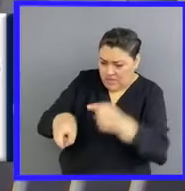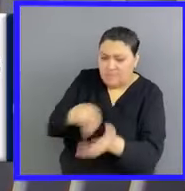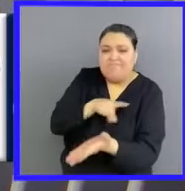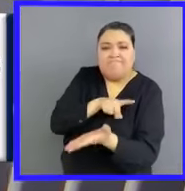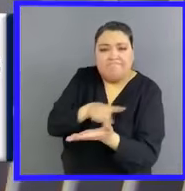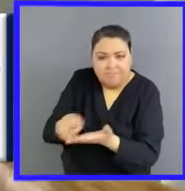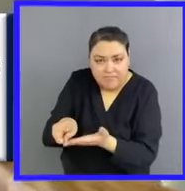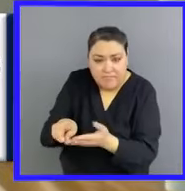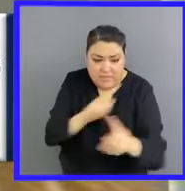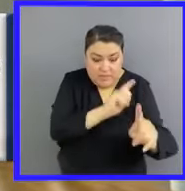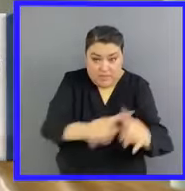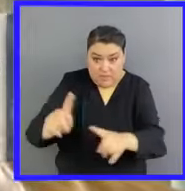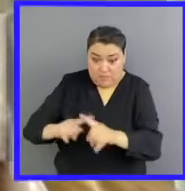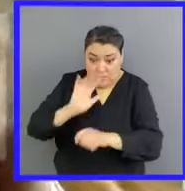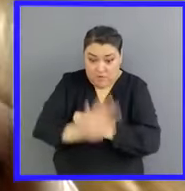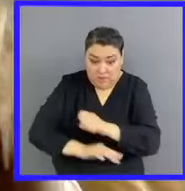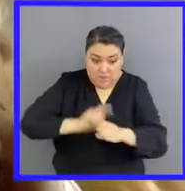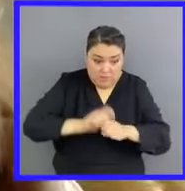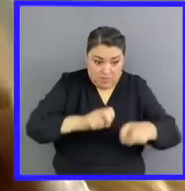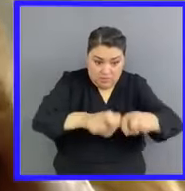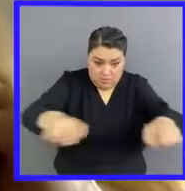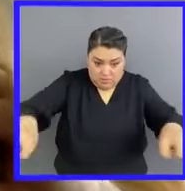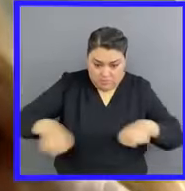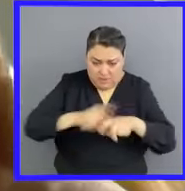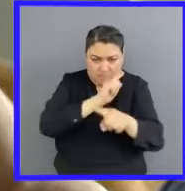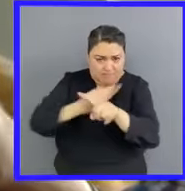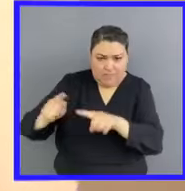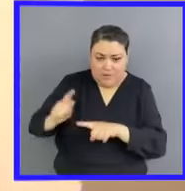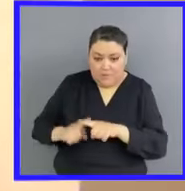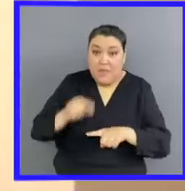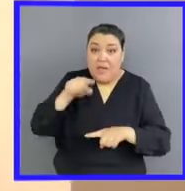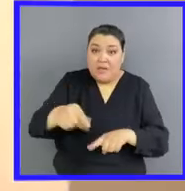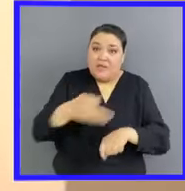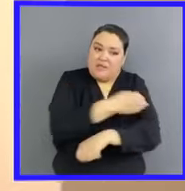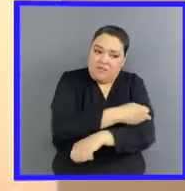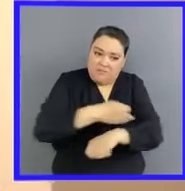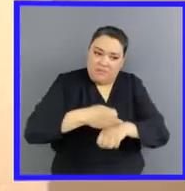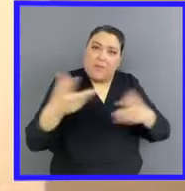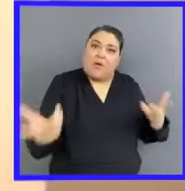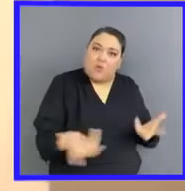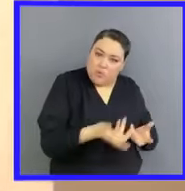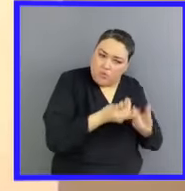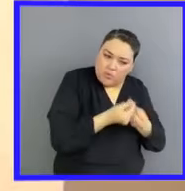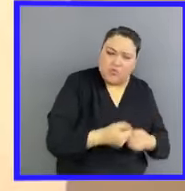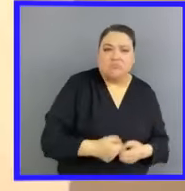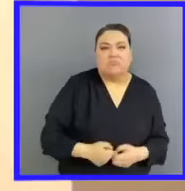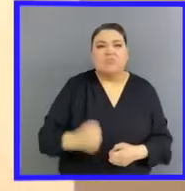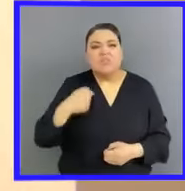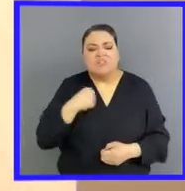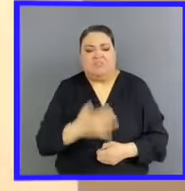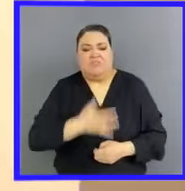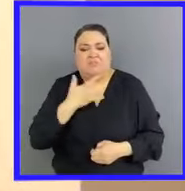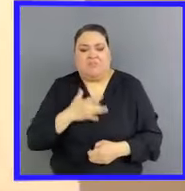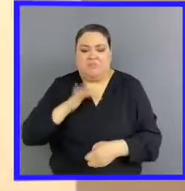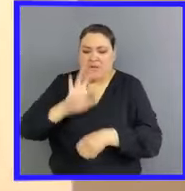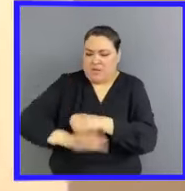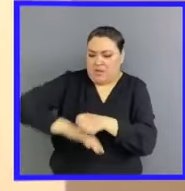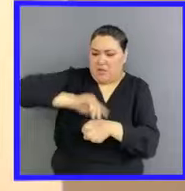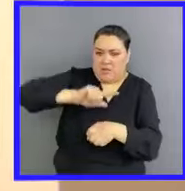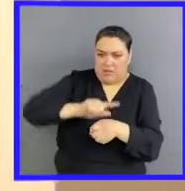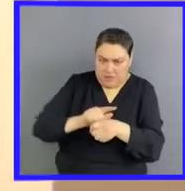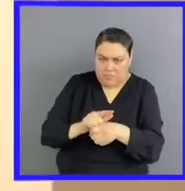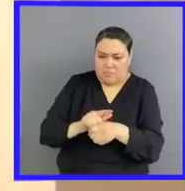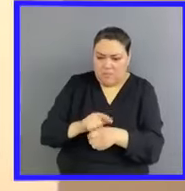también llegan a ser parte de las diversas familias. Creo que los animales merecen derechos